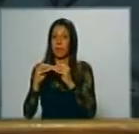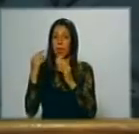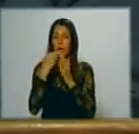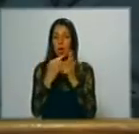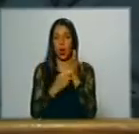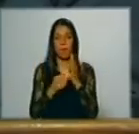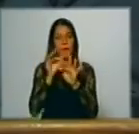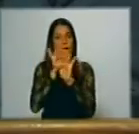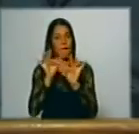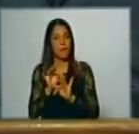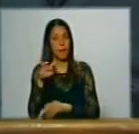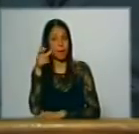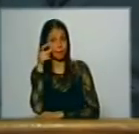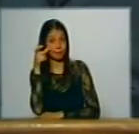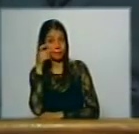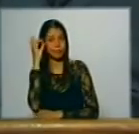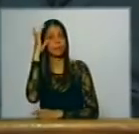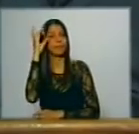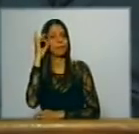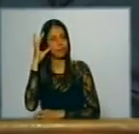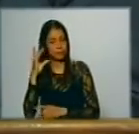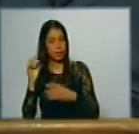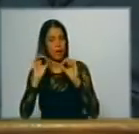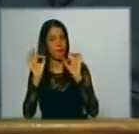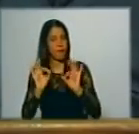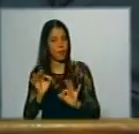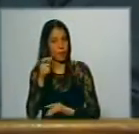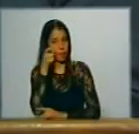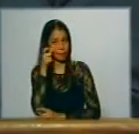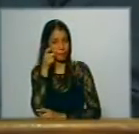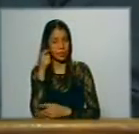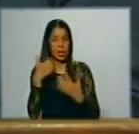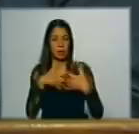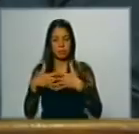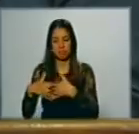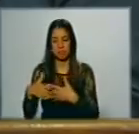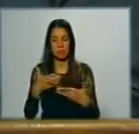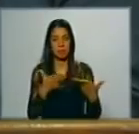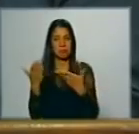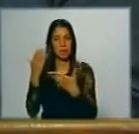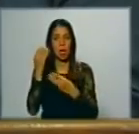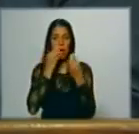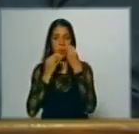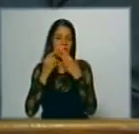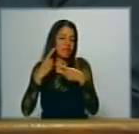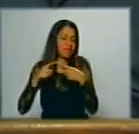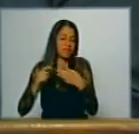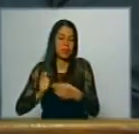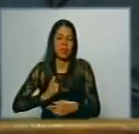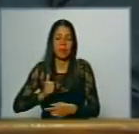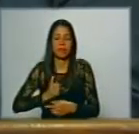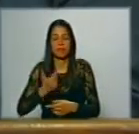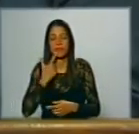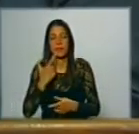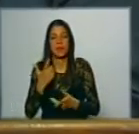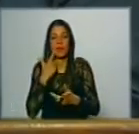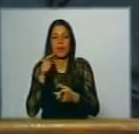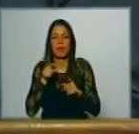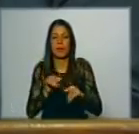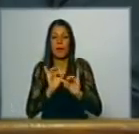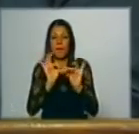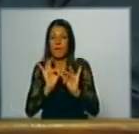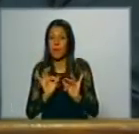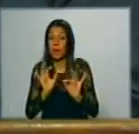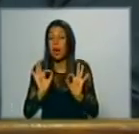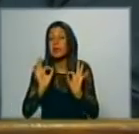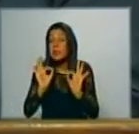de supervisión para estos bienes y servicios en función del carácter estratégico de los mismos y